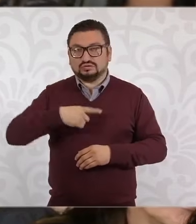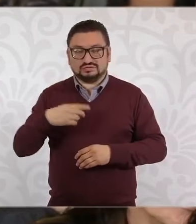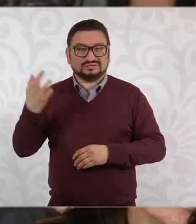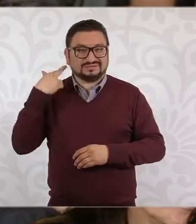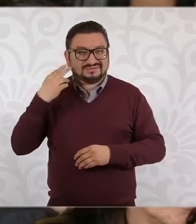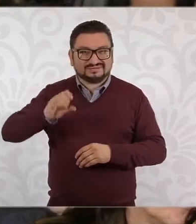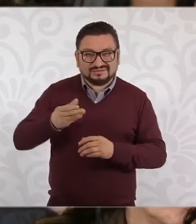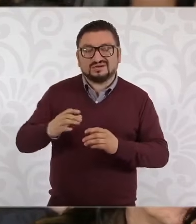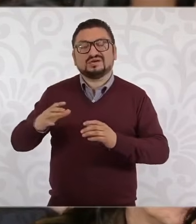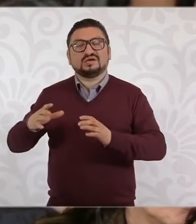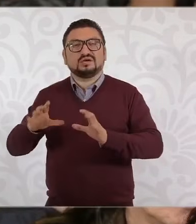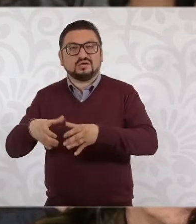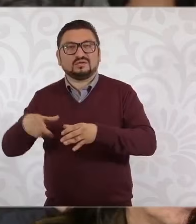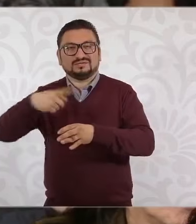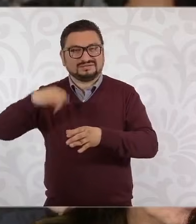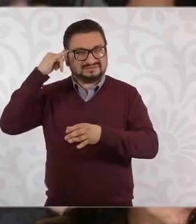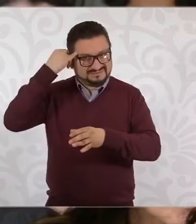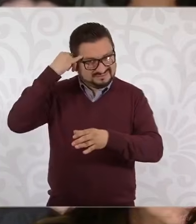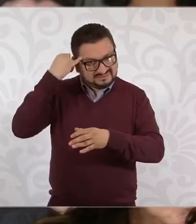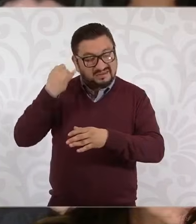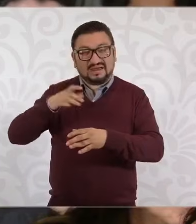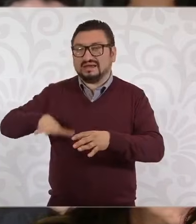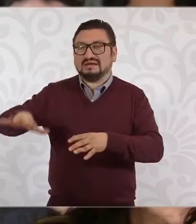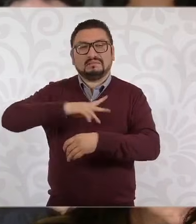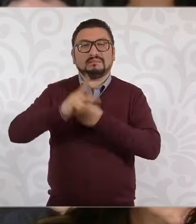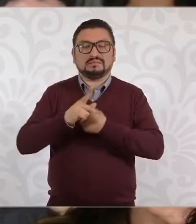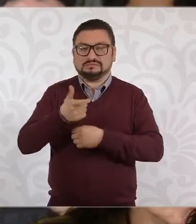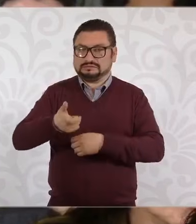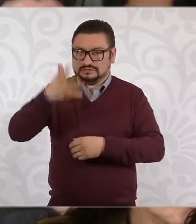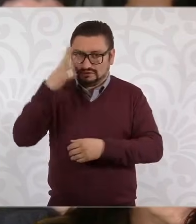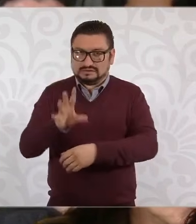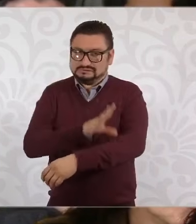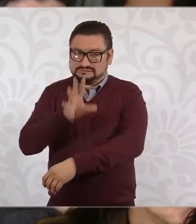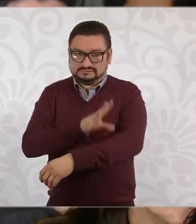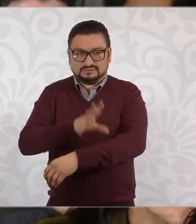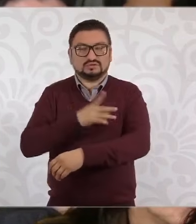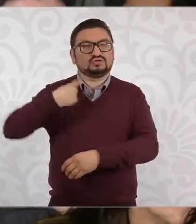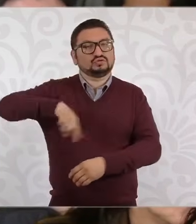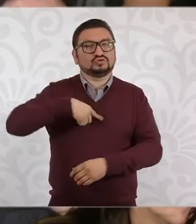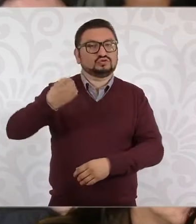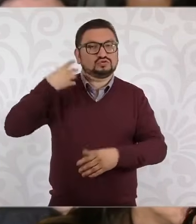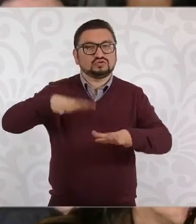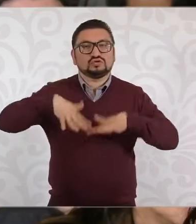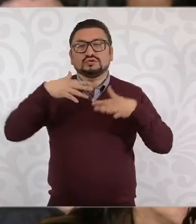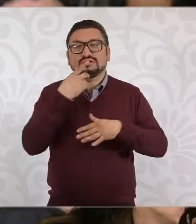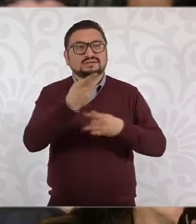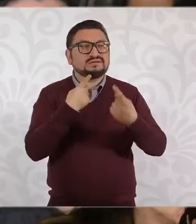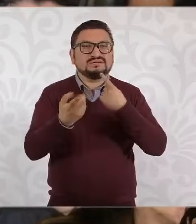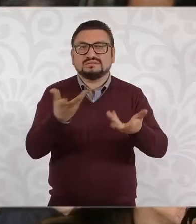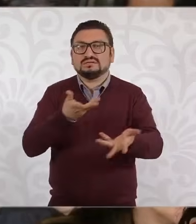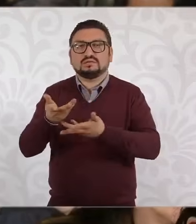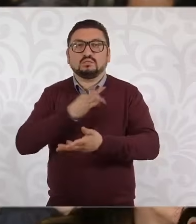radios comunitarias indígenas del país, es la energía eléctrica. Platicábamos en estos foros si no había una posibilidad que